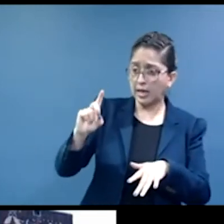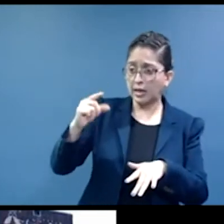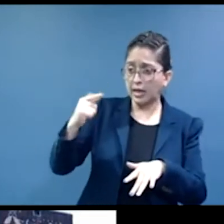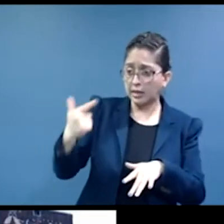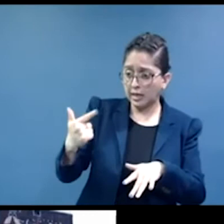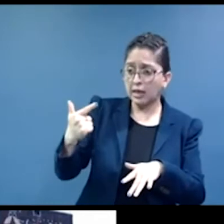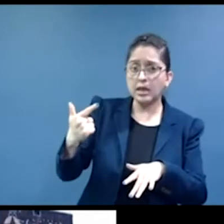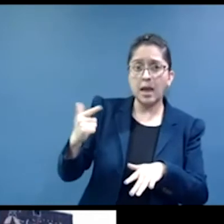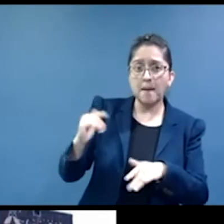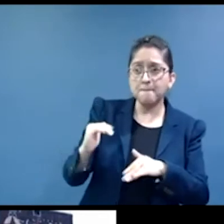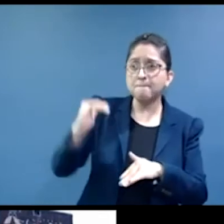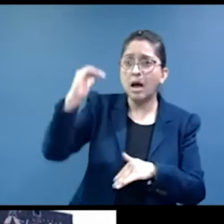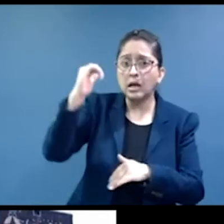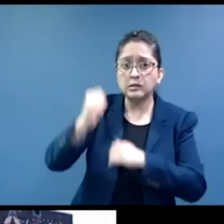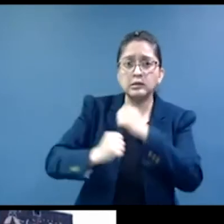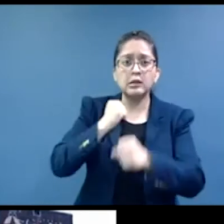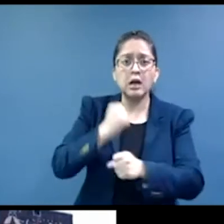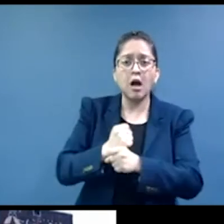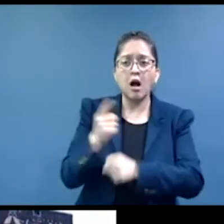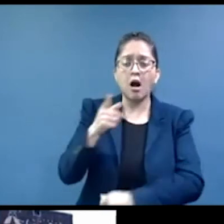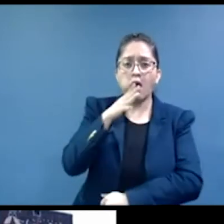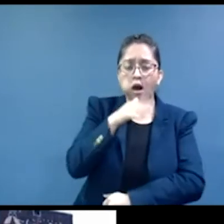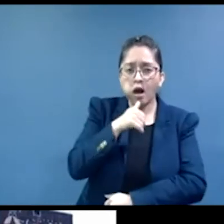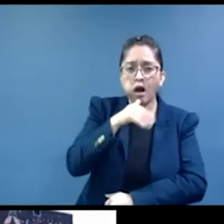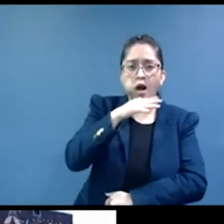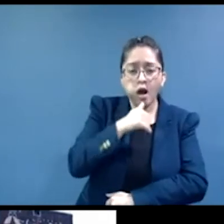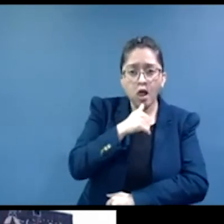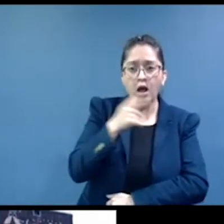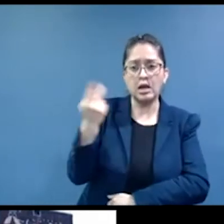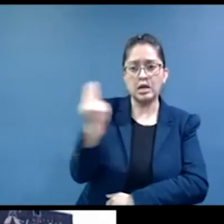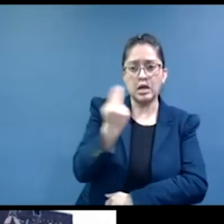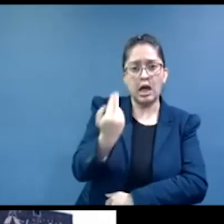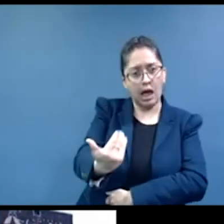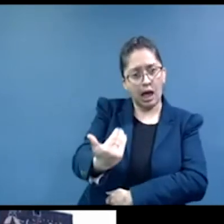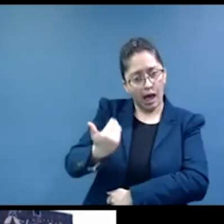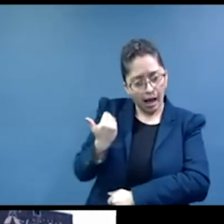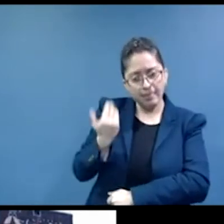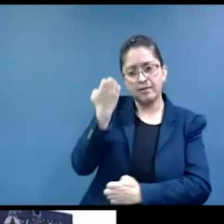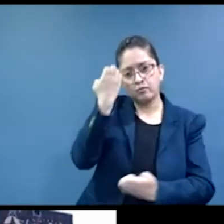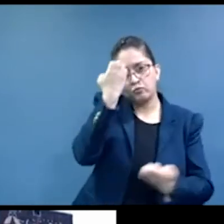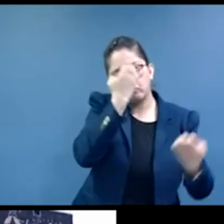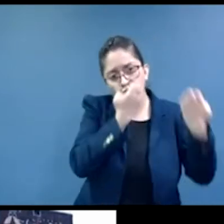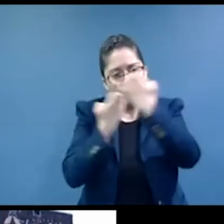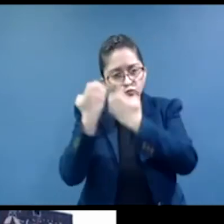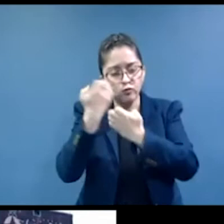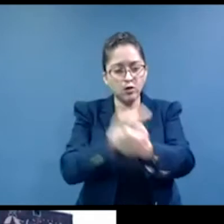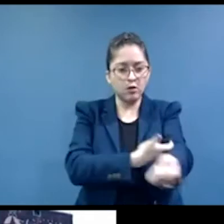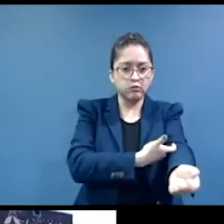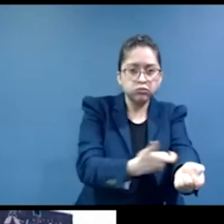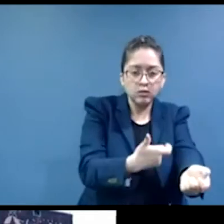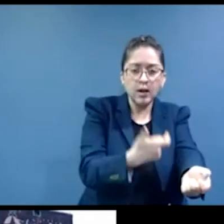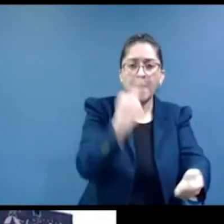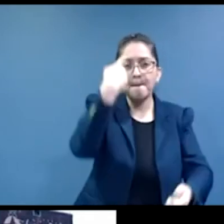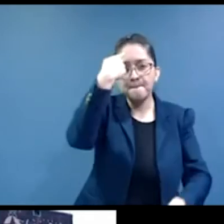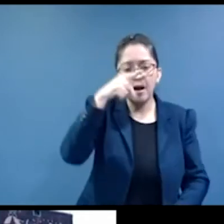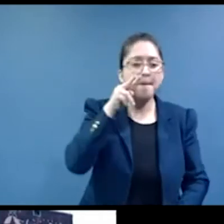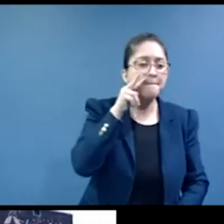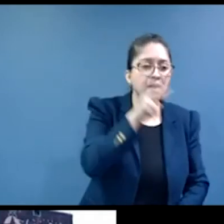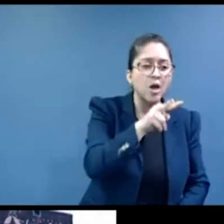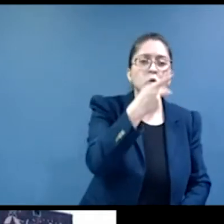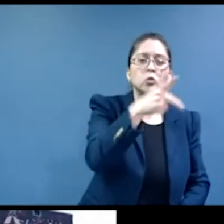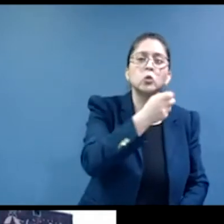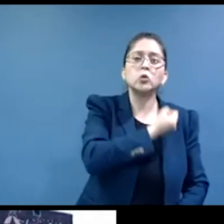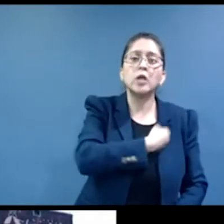¿no? En este caso, se deben de realizar estudios que permitan establecer la condición de salud caso por caso, ¿no?